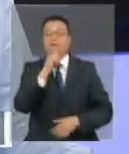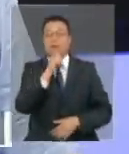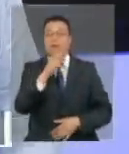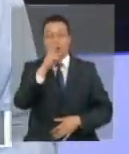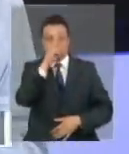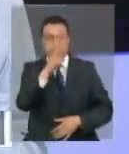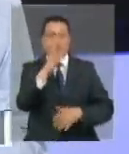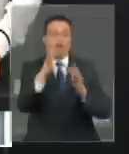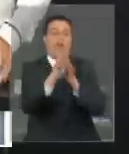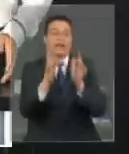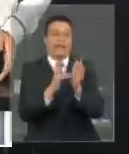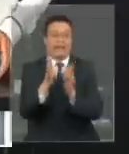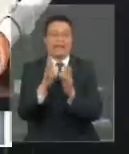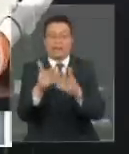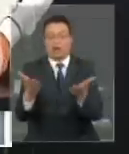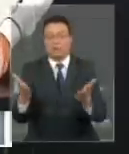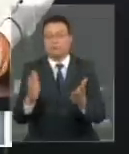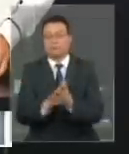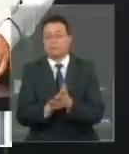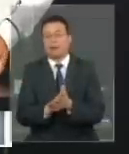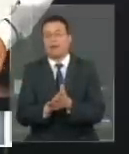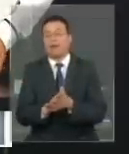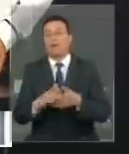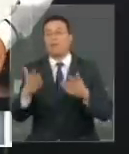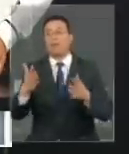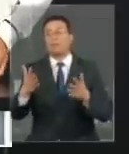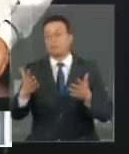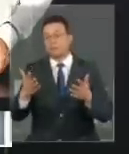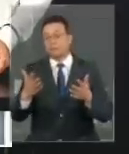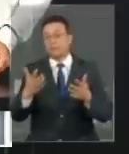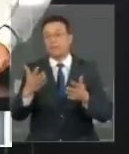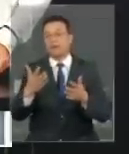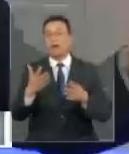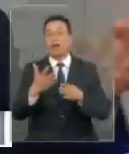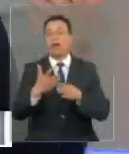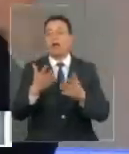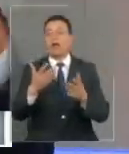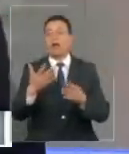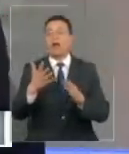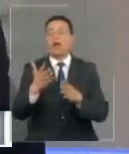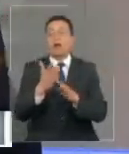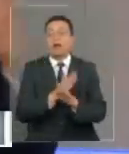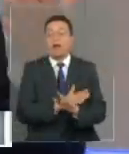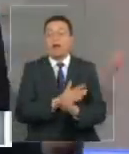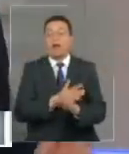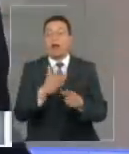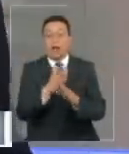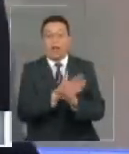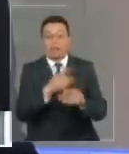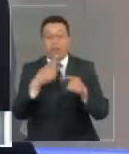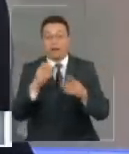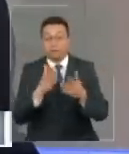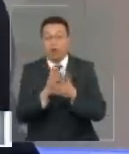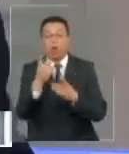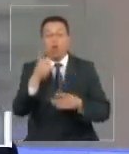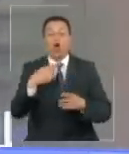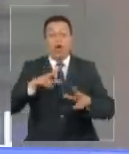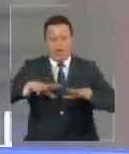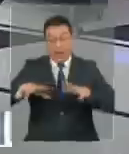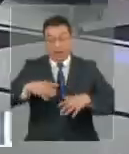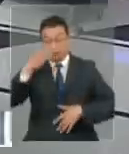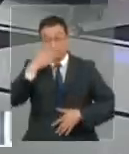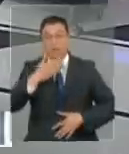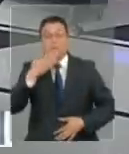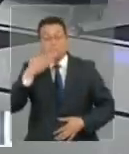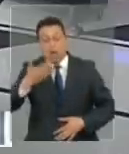cristianos. Bien. Ya, antes de... Hay un párrafo en Recoleta que dice, uno es lo que hace, no lo que dice. Ya. Antes